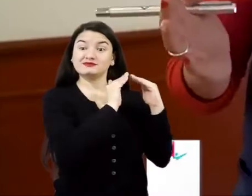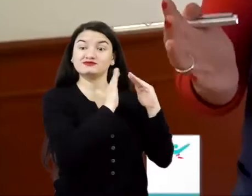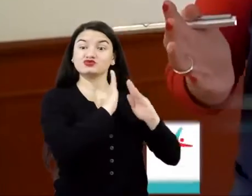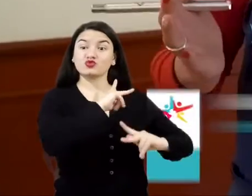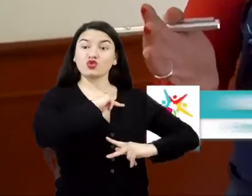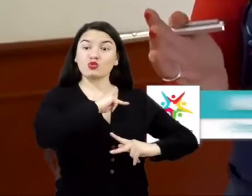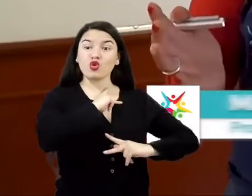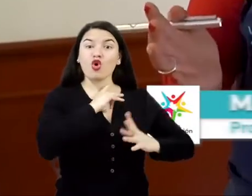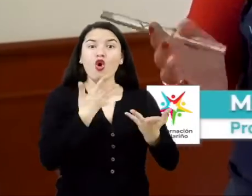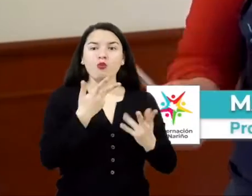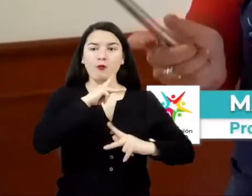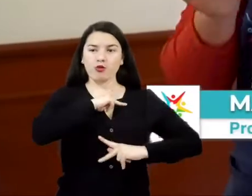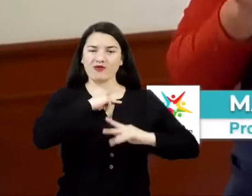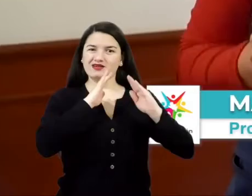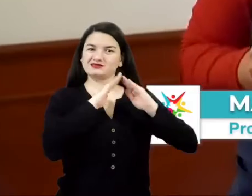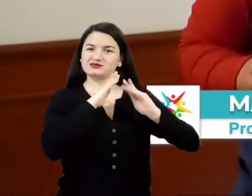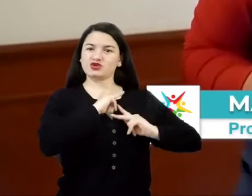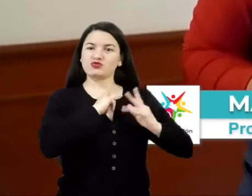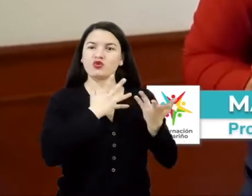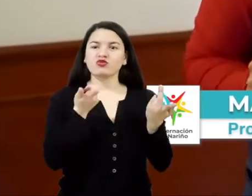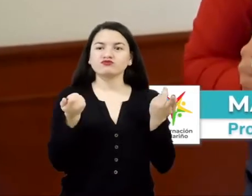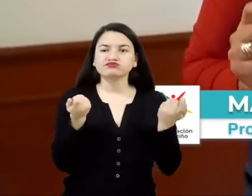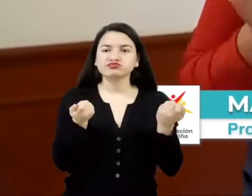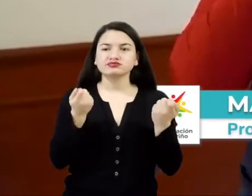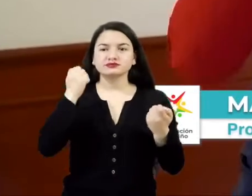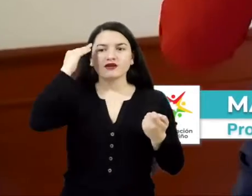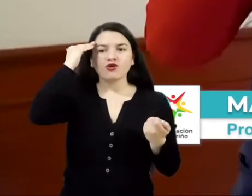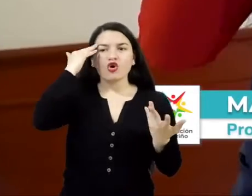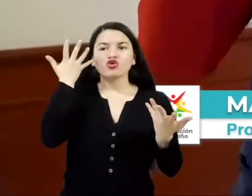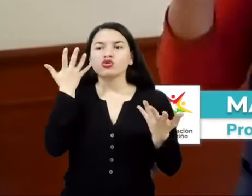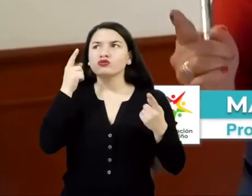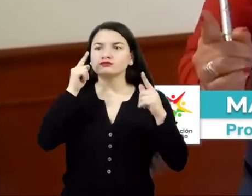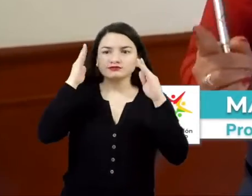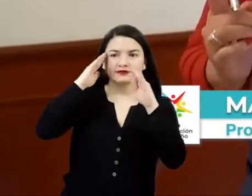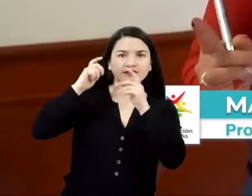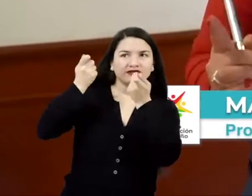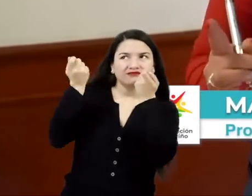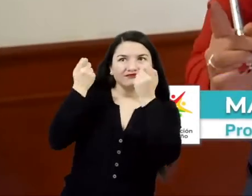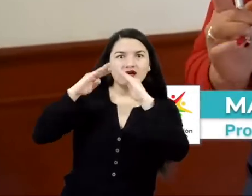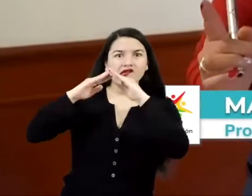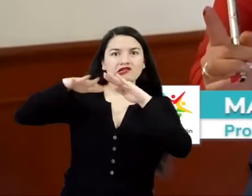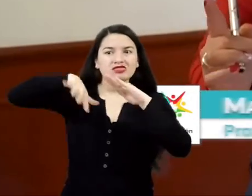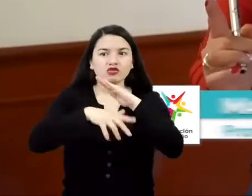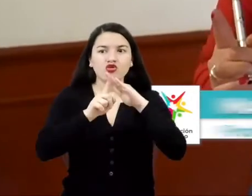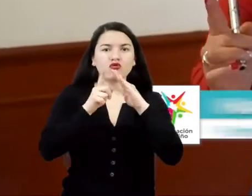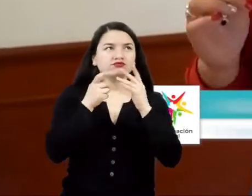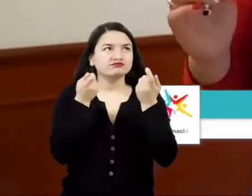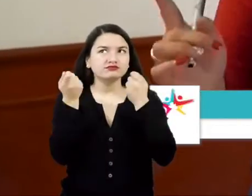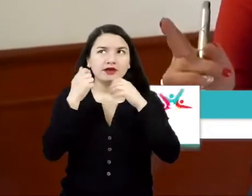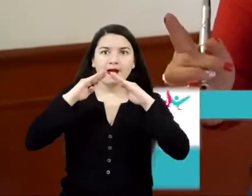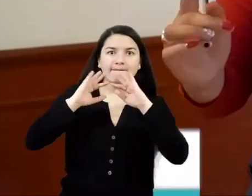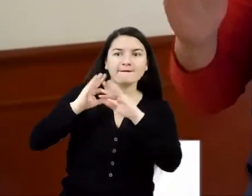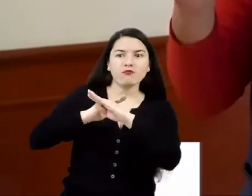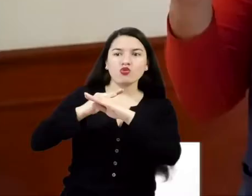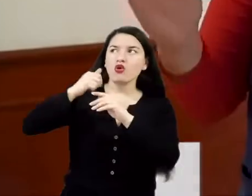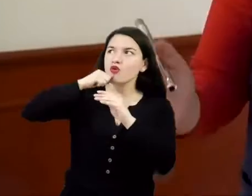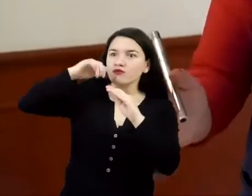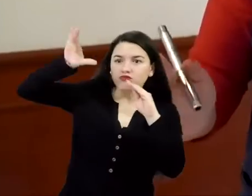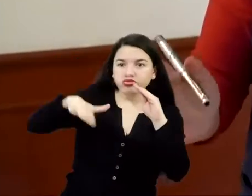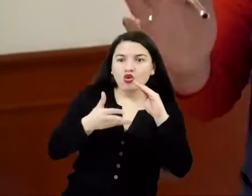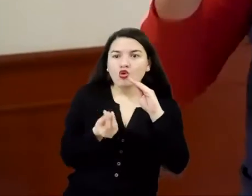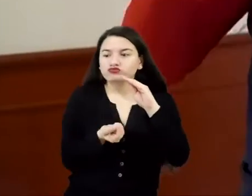si estamos ante un riesgo, para que tomemos las medidas, que estemos muy atentos al comportamiento de las lluvias,